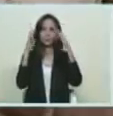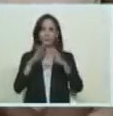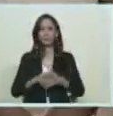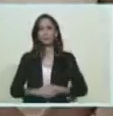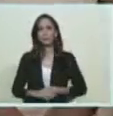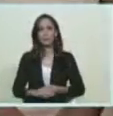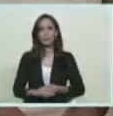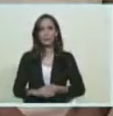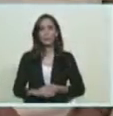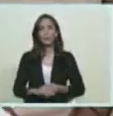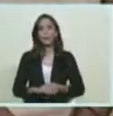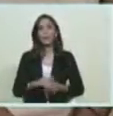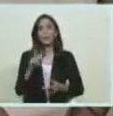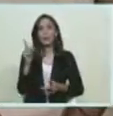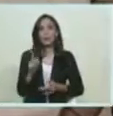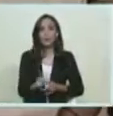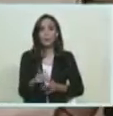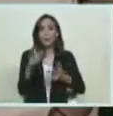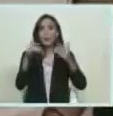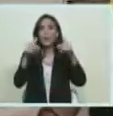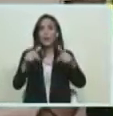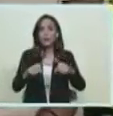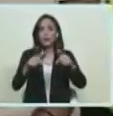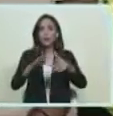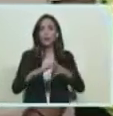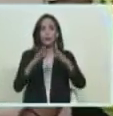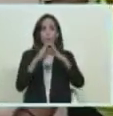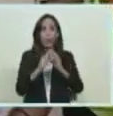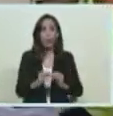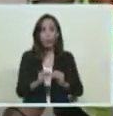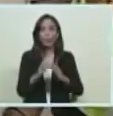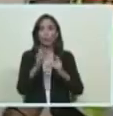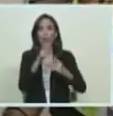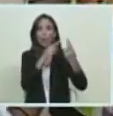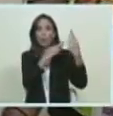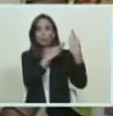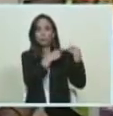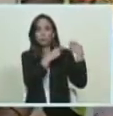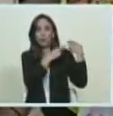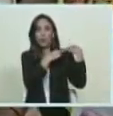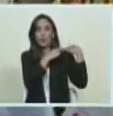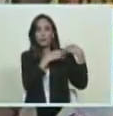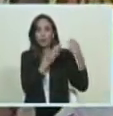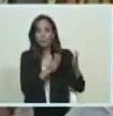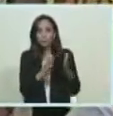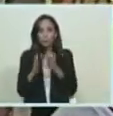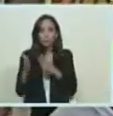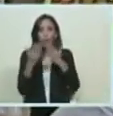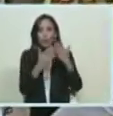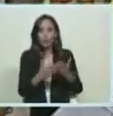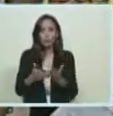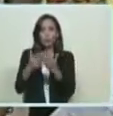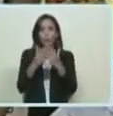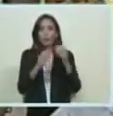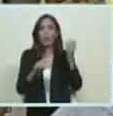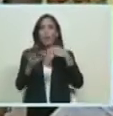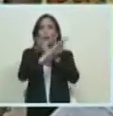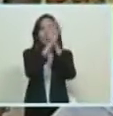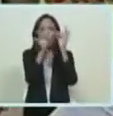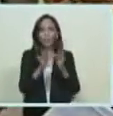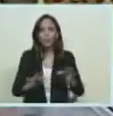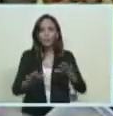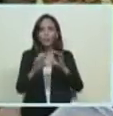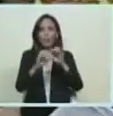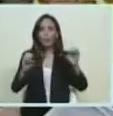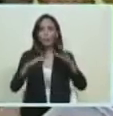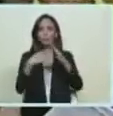Bueno, presidente, pero también nos encontramos acá con todos los voceros de la Organización Bolivariana de Estudiantes, la Federación Venezolana de